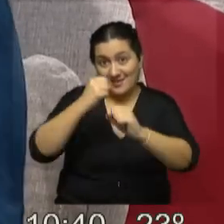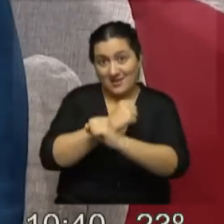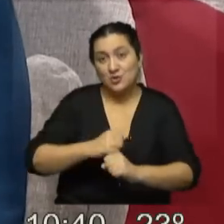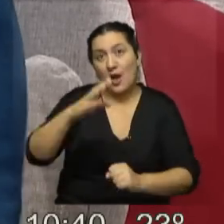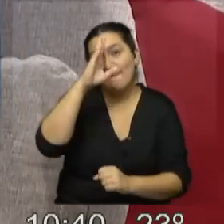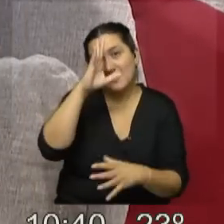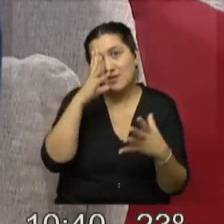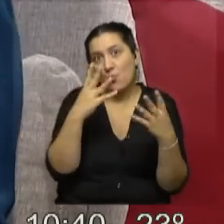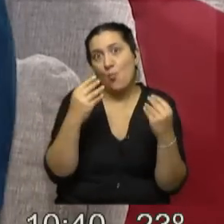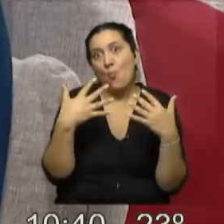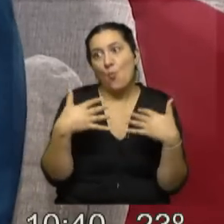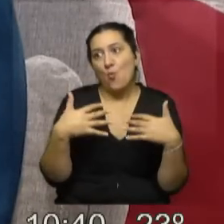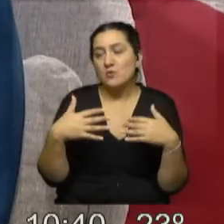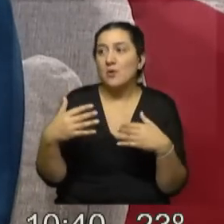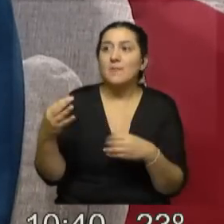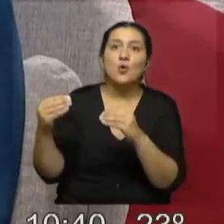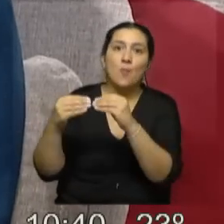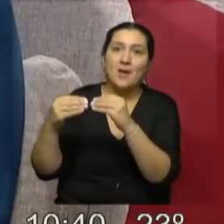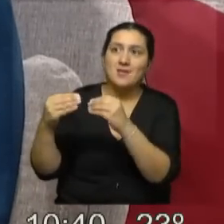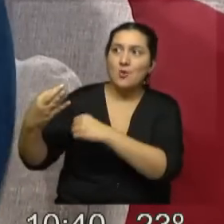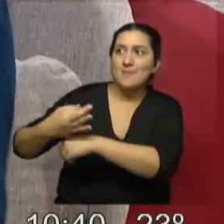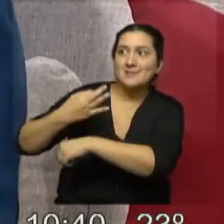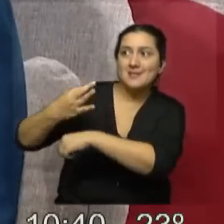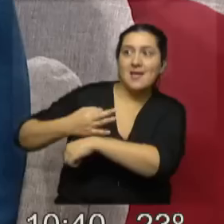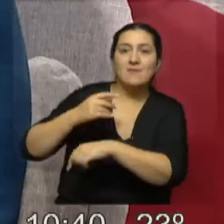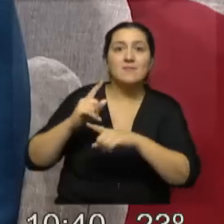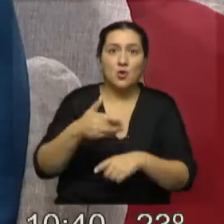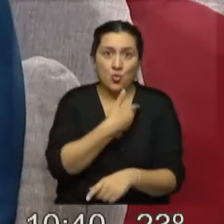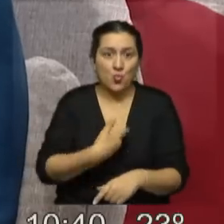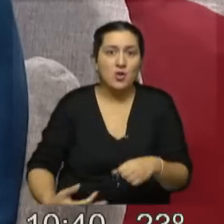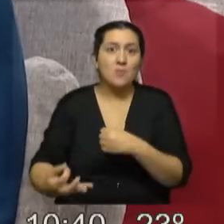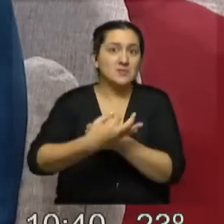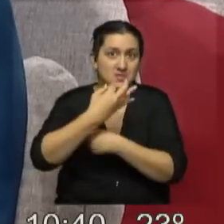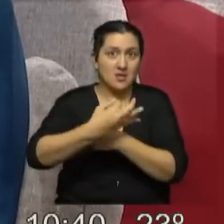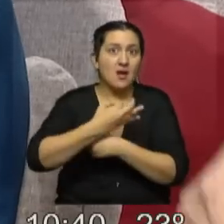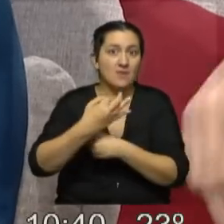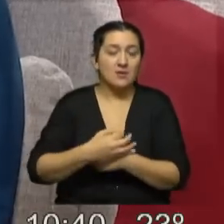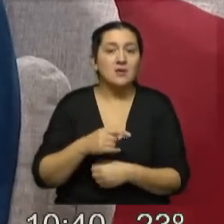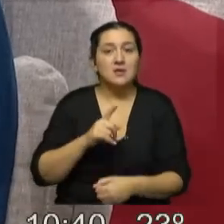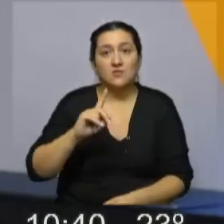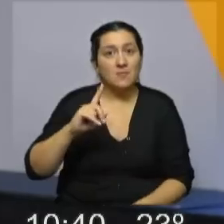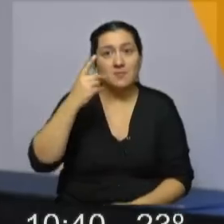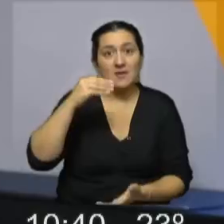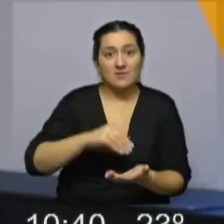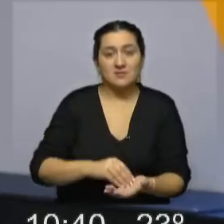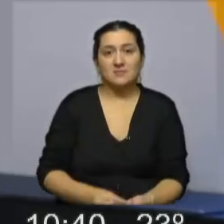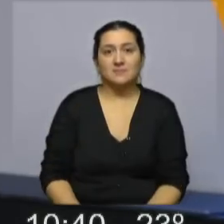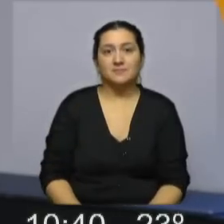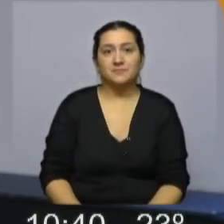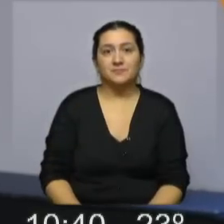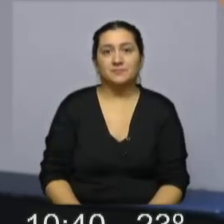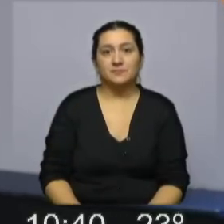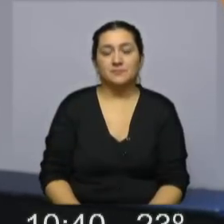aprendí muchísimo de todos mis compañeros de los dueños aprendí mucho eso fue yo para otra cosa